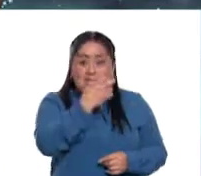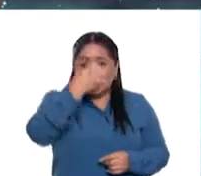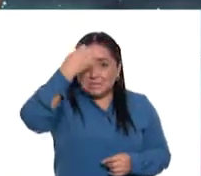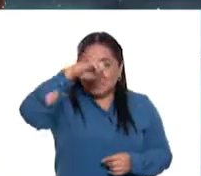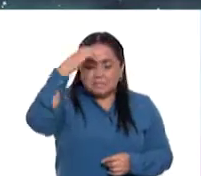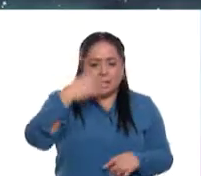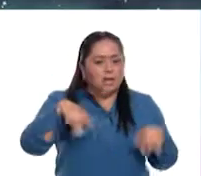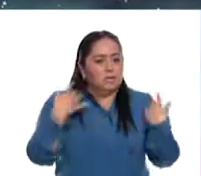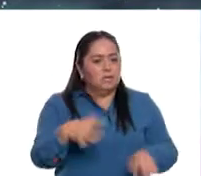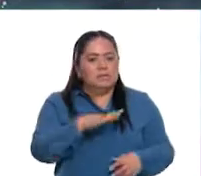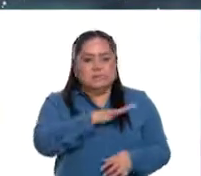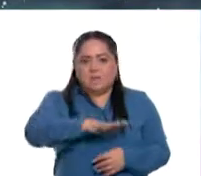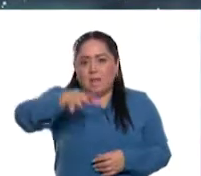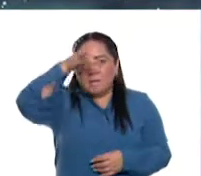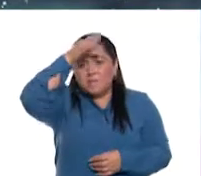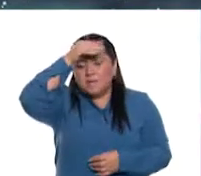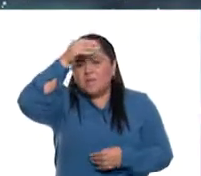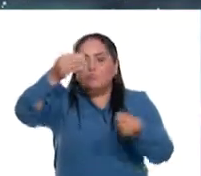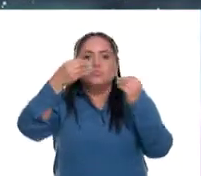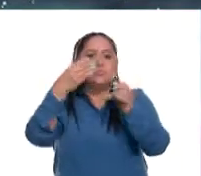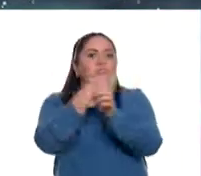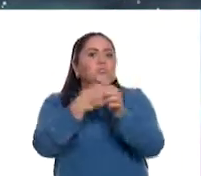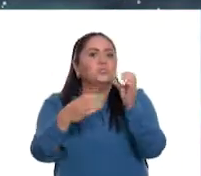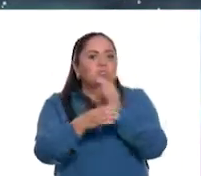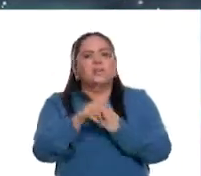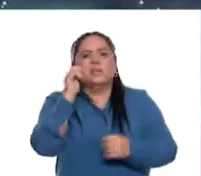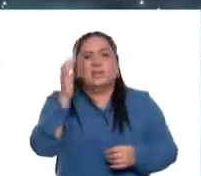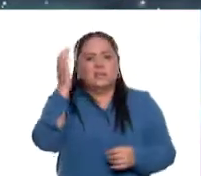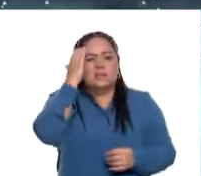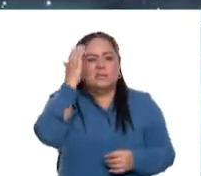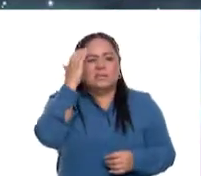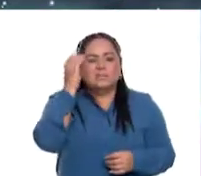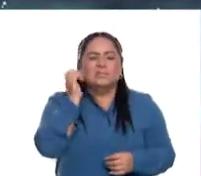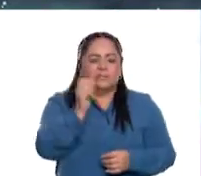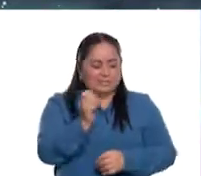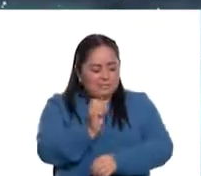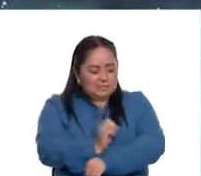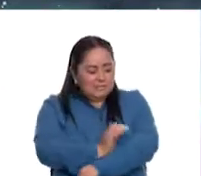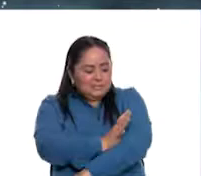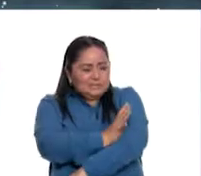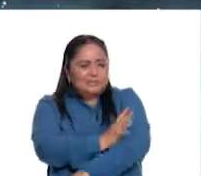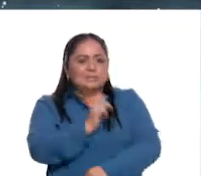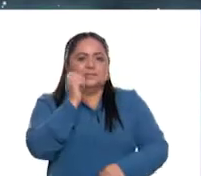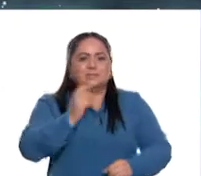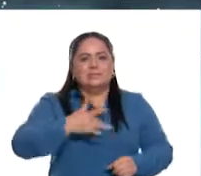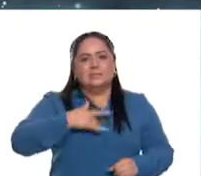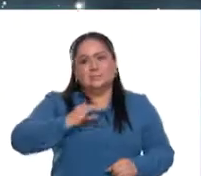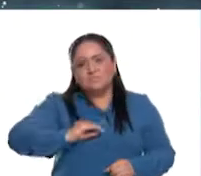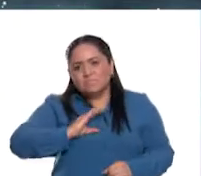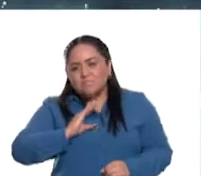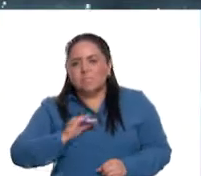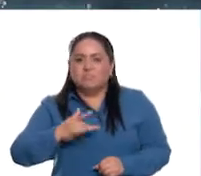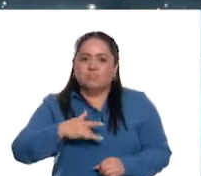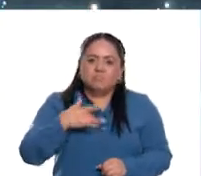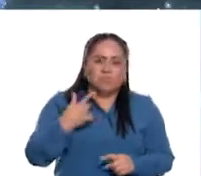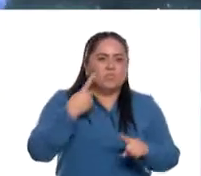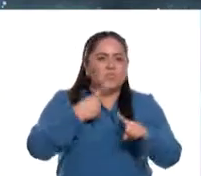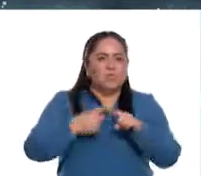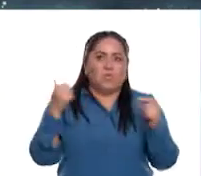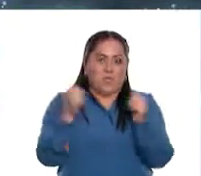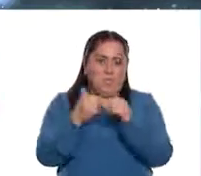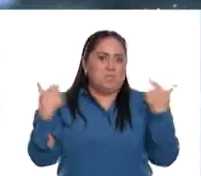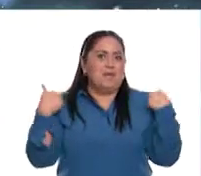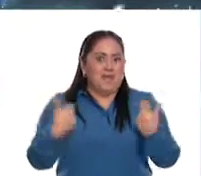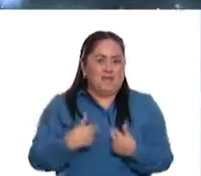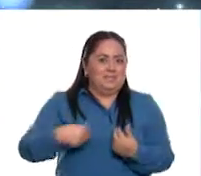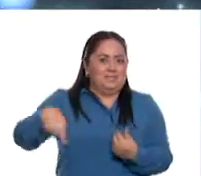experiencia extraordinaria aprender tantas cosas. Hemos conocido acerca de las emociones, los estados de ánimo y los sentimientos con las maestras